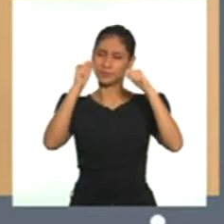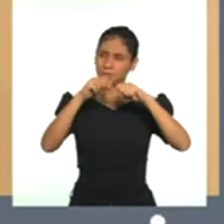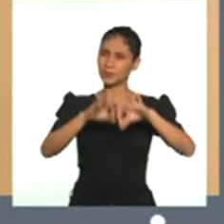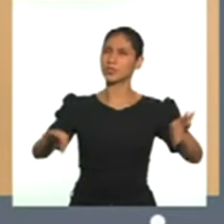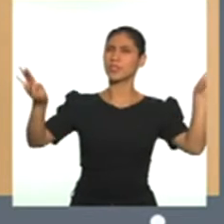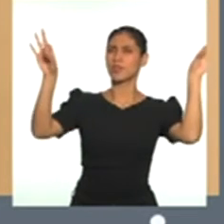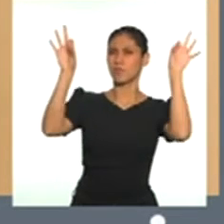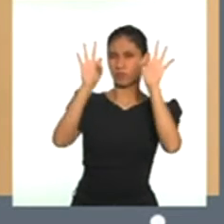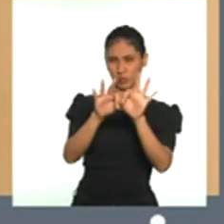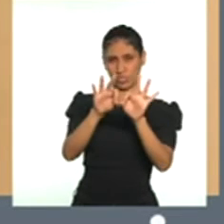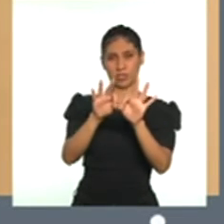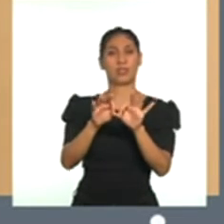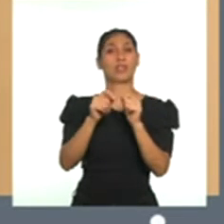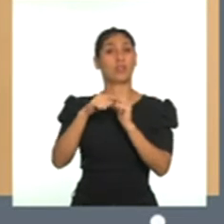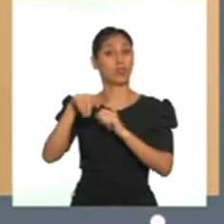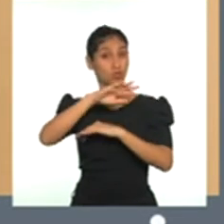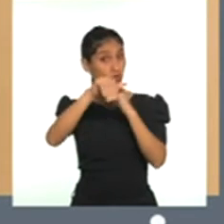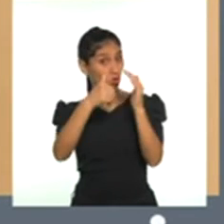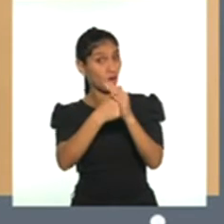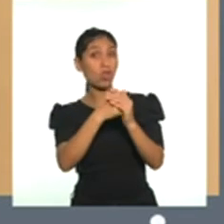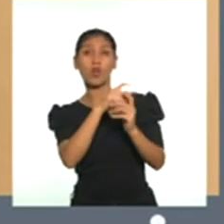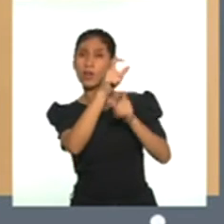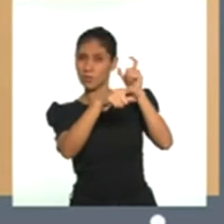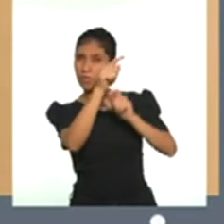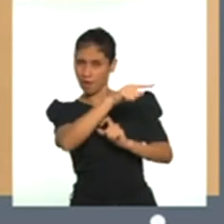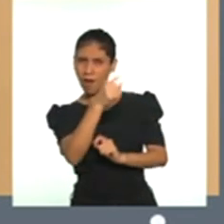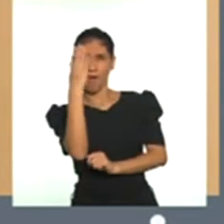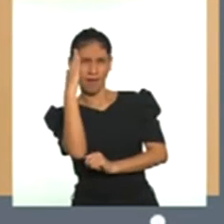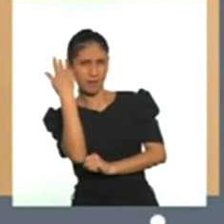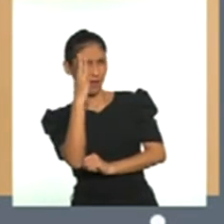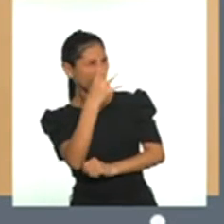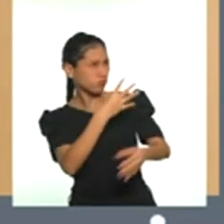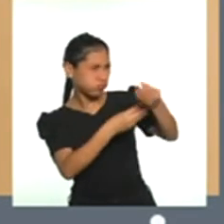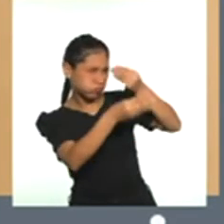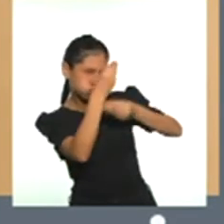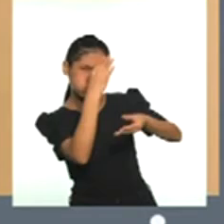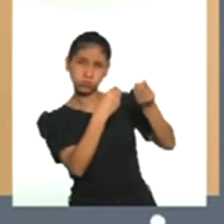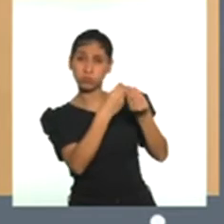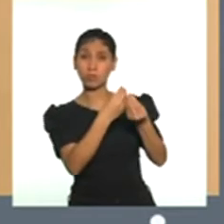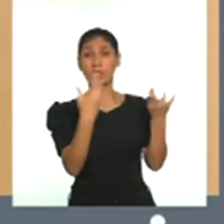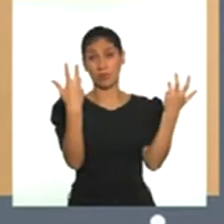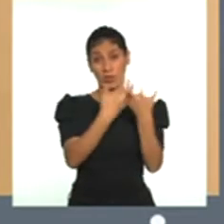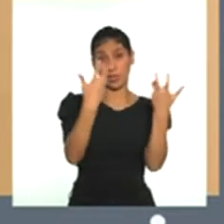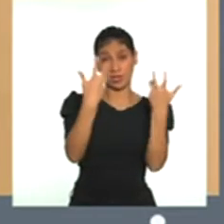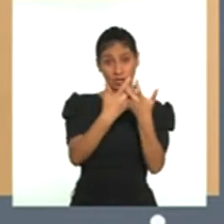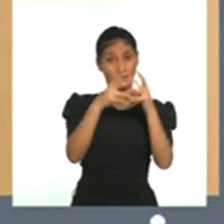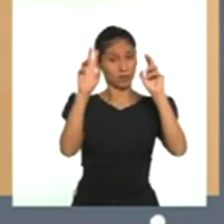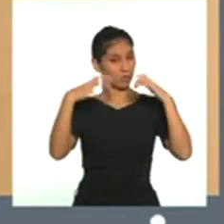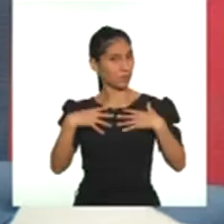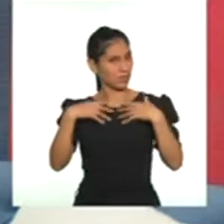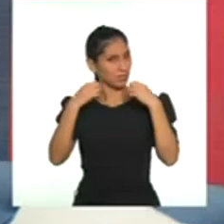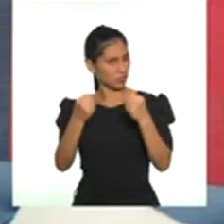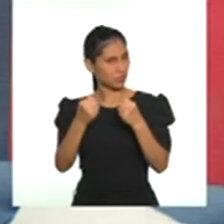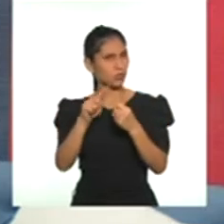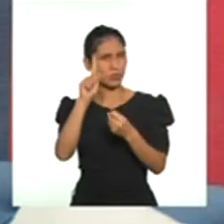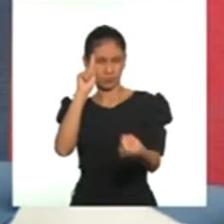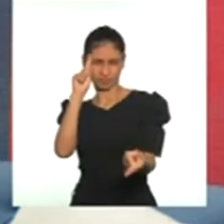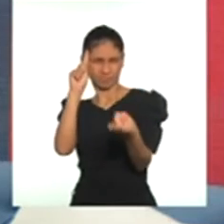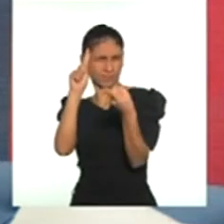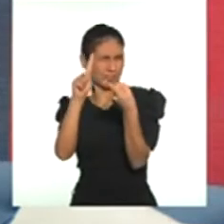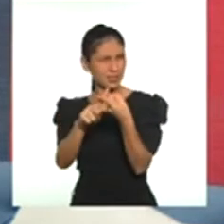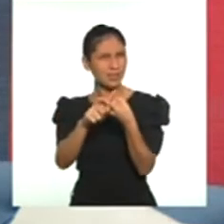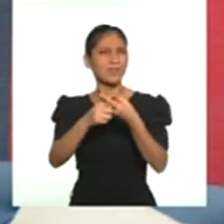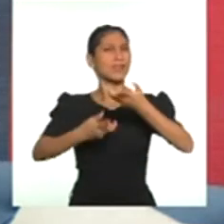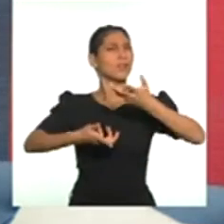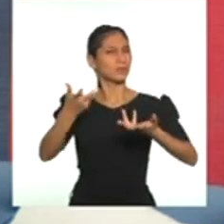es importante preservar los conocimientos populares para afrontar diversos retos como el de la salud, por ejemplo. Y un gran desafío